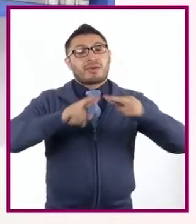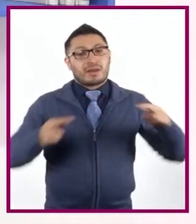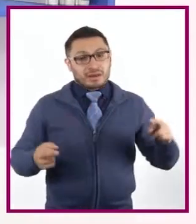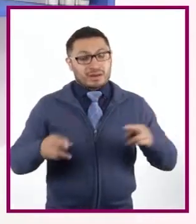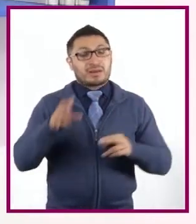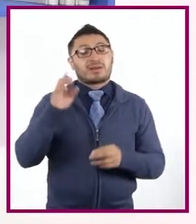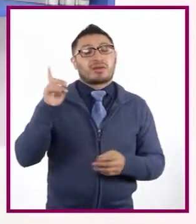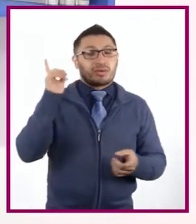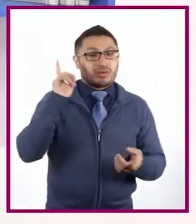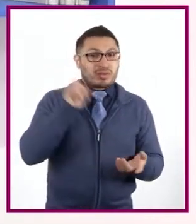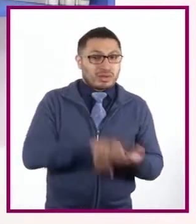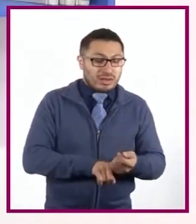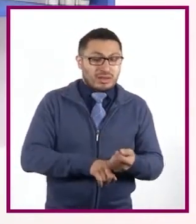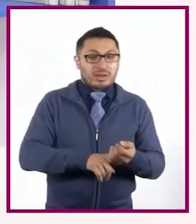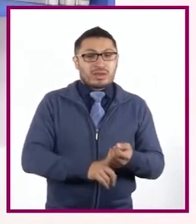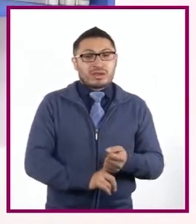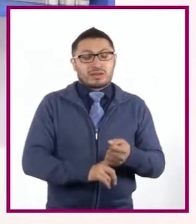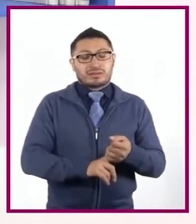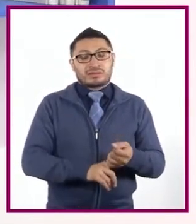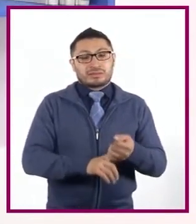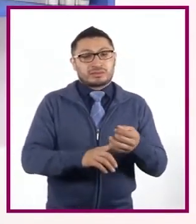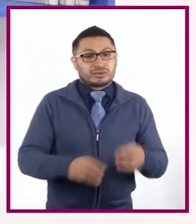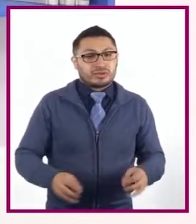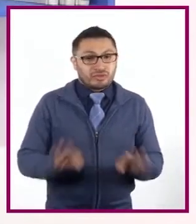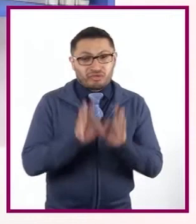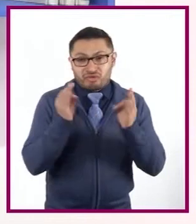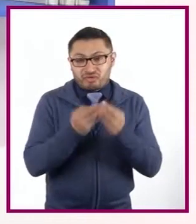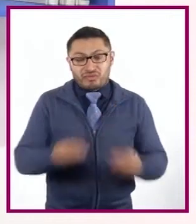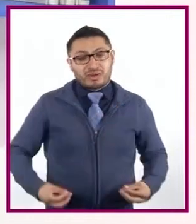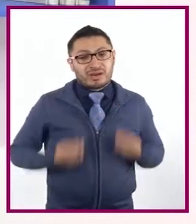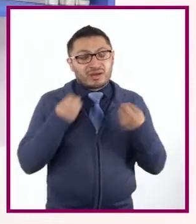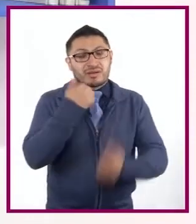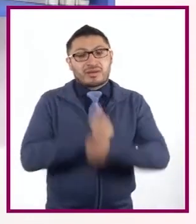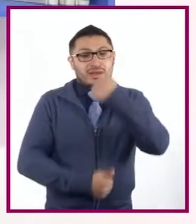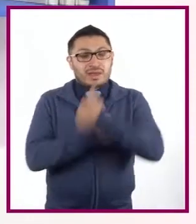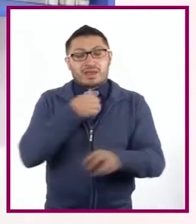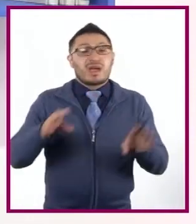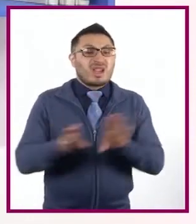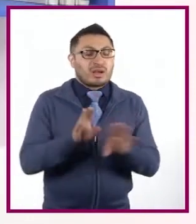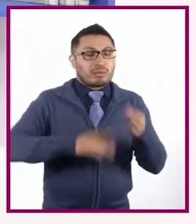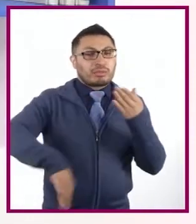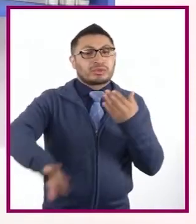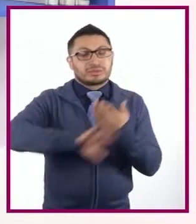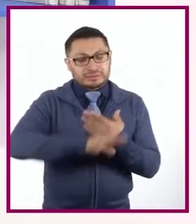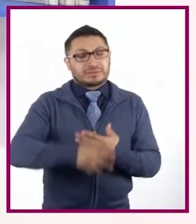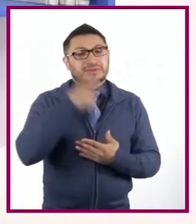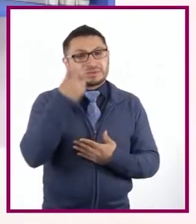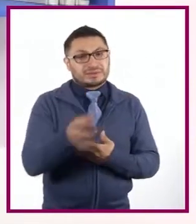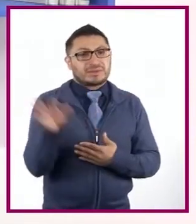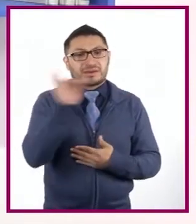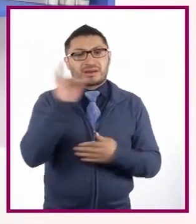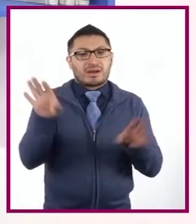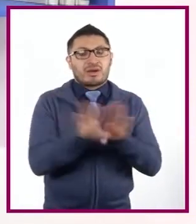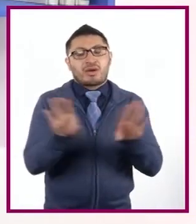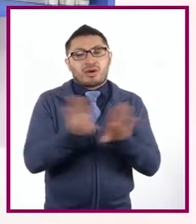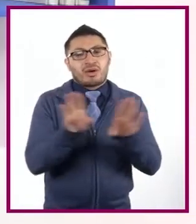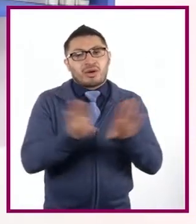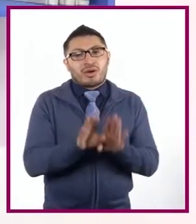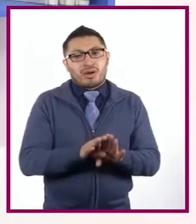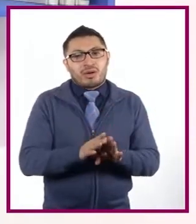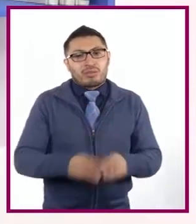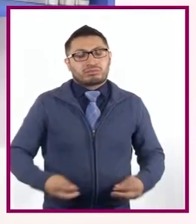en donde los organismos que compiten resultan perjudicados. Esto puede provocar una disminución de